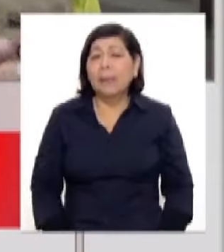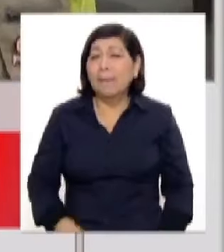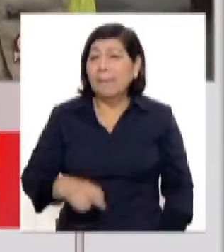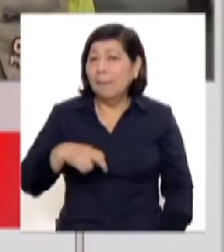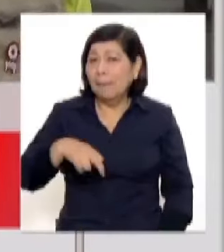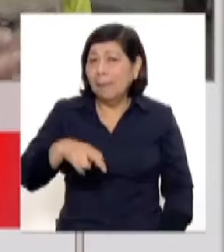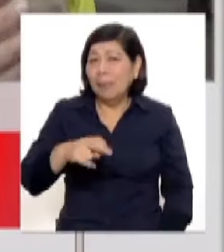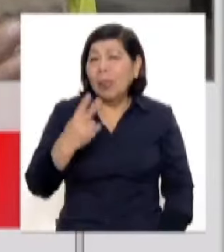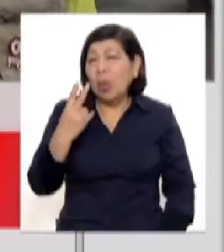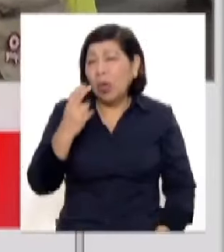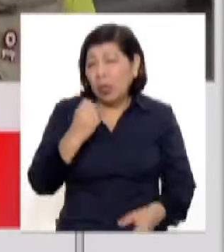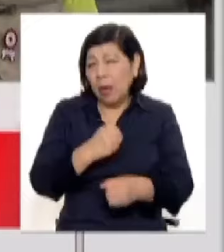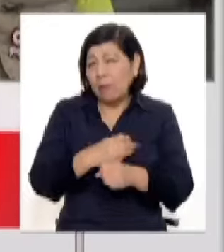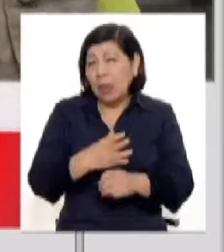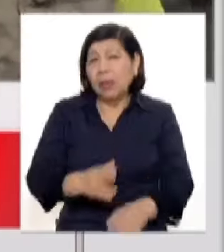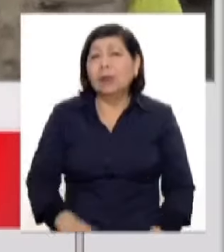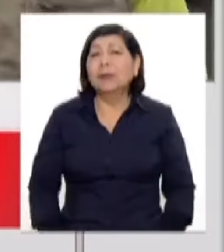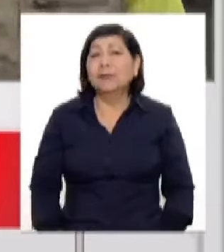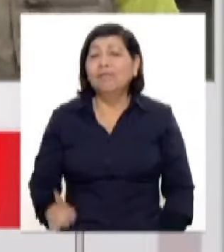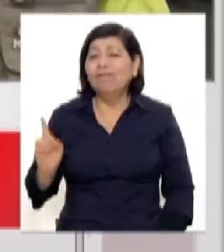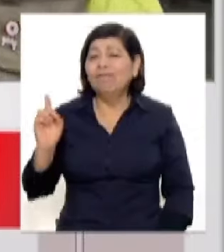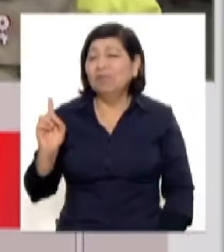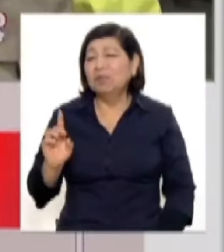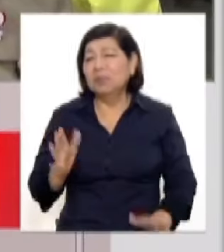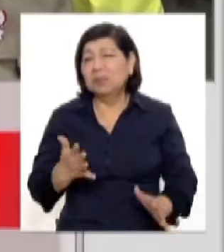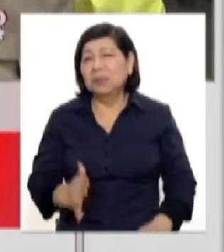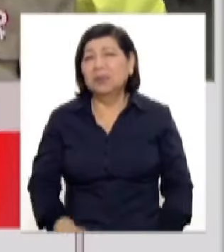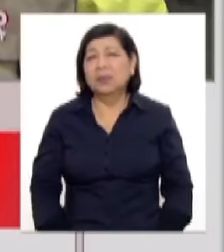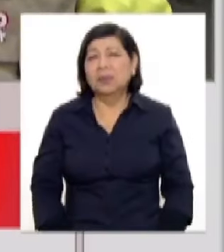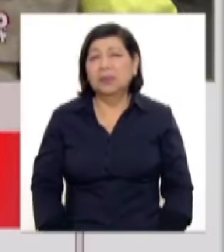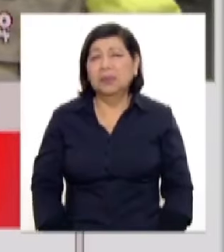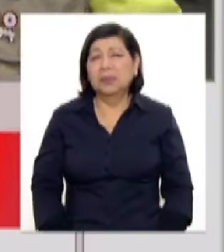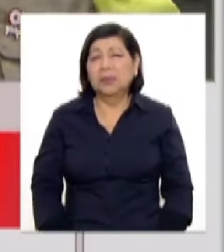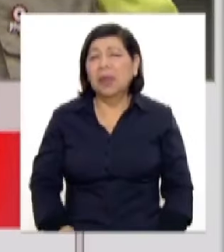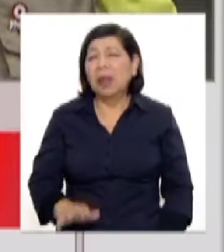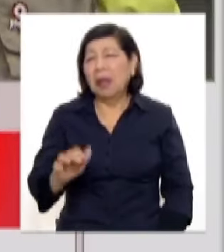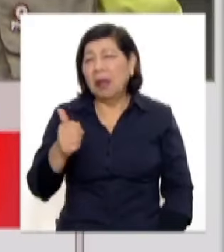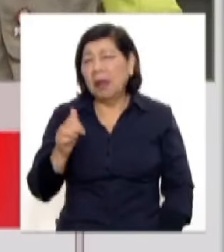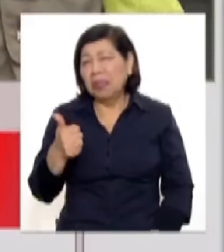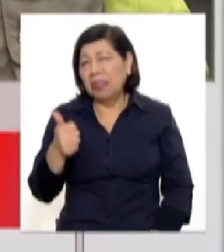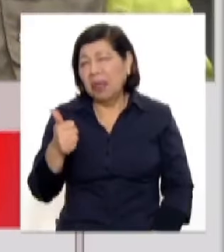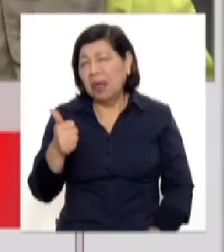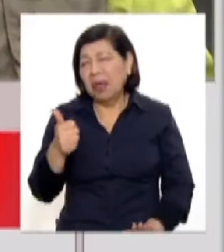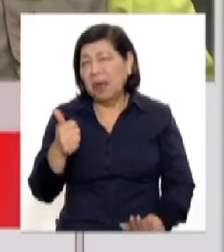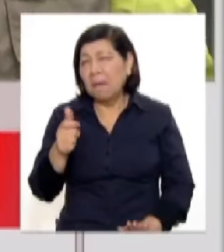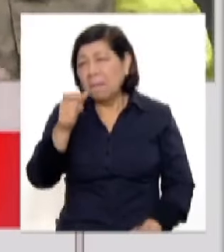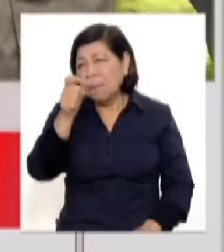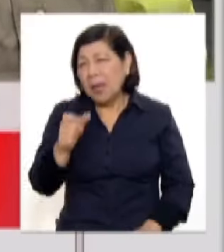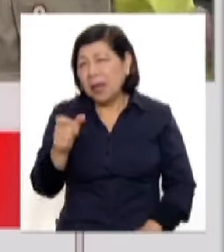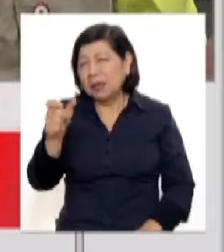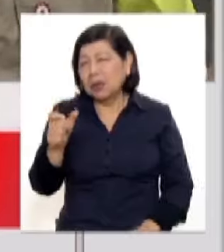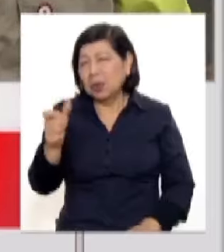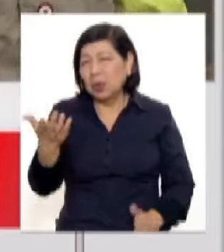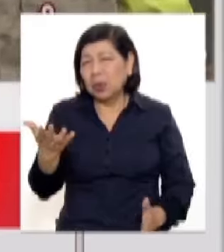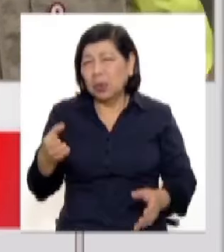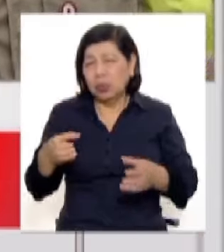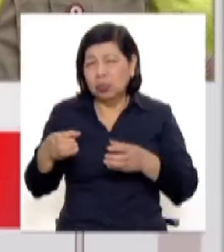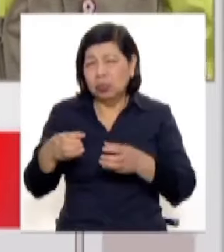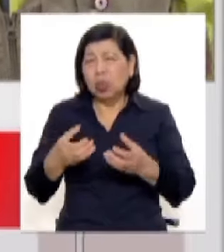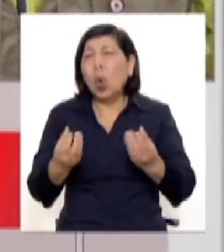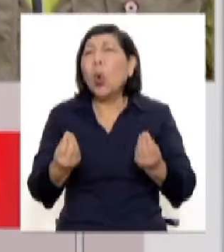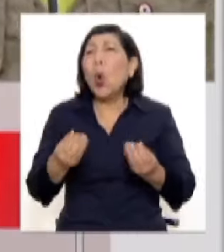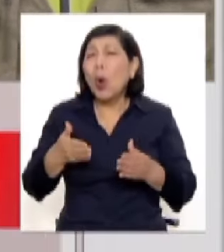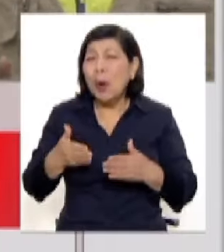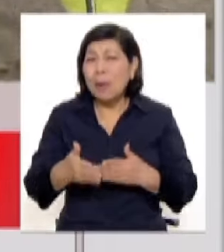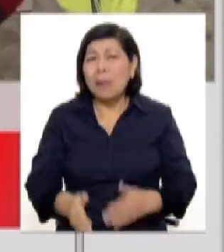y aproximadamente 2 de la madrugada han entrado un aproximado de 10 a más vándalos. ¿Ellos han logrado